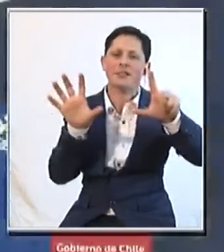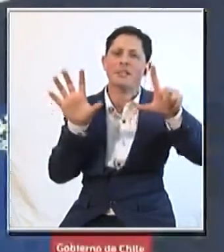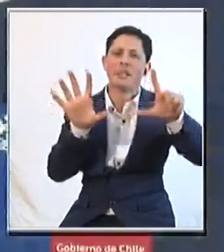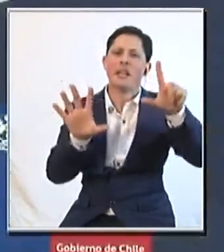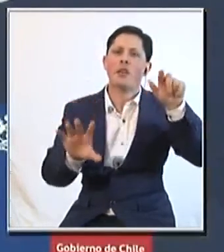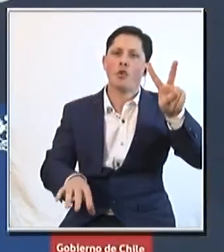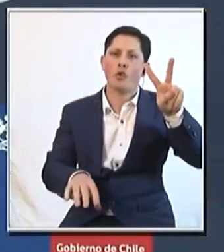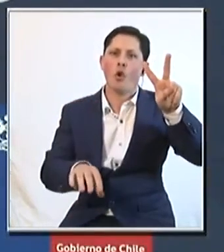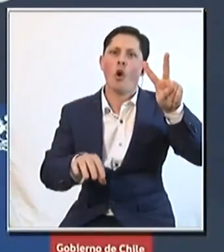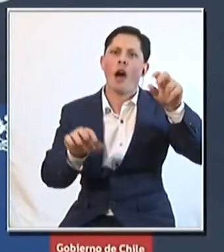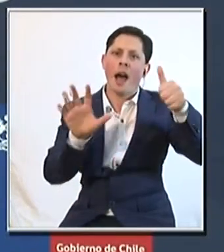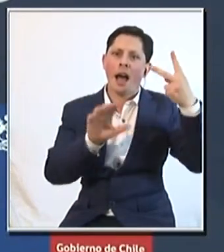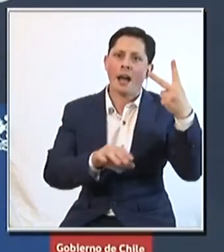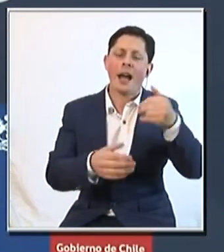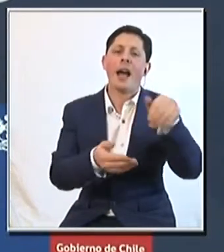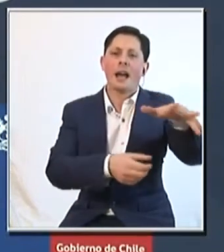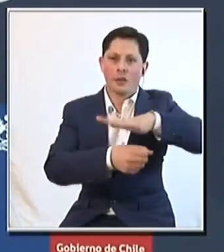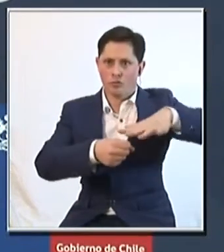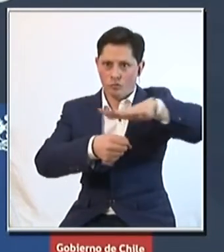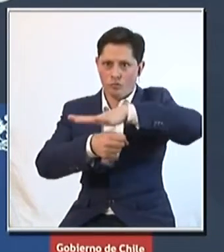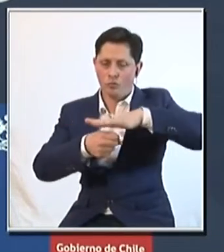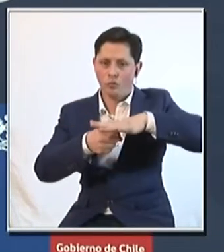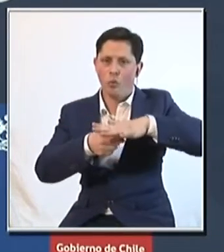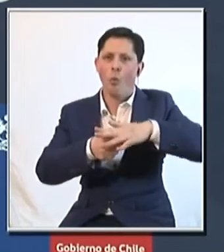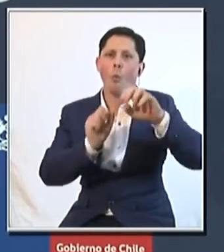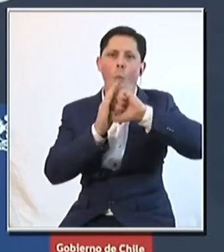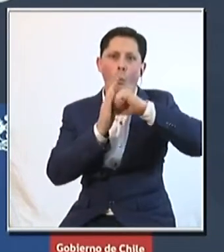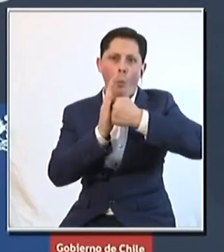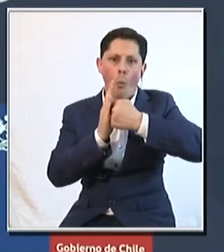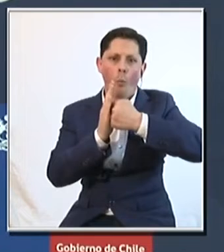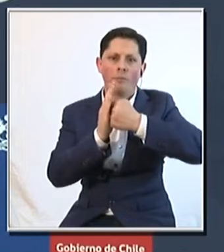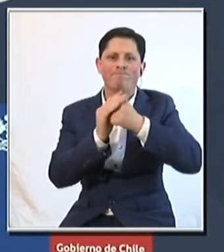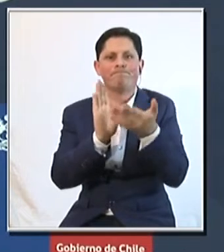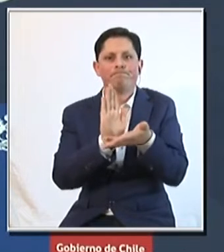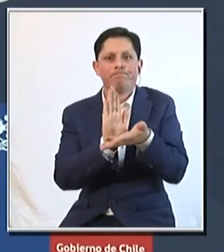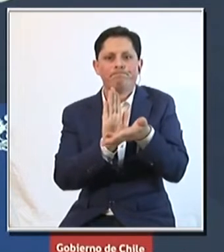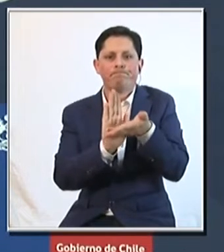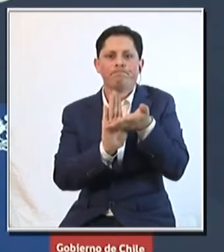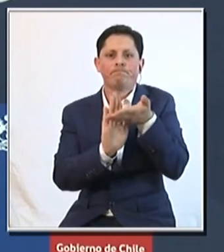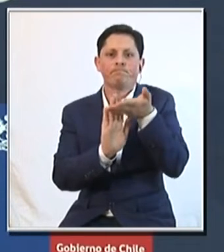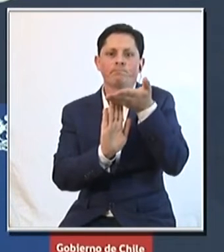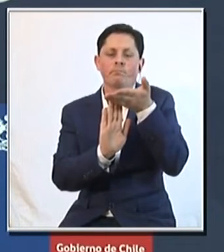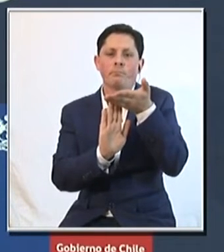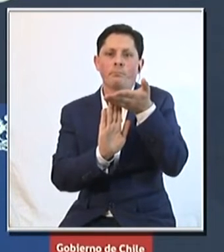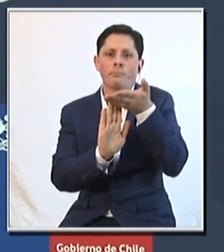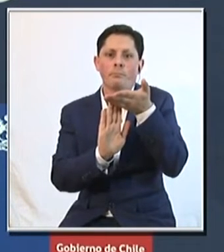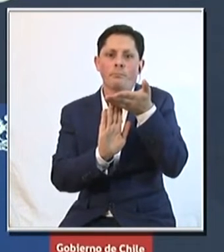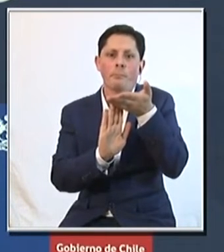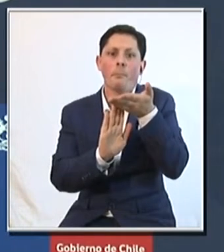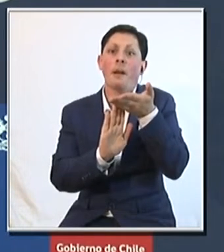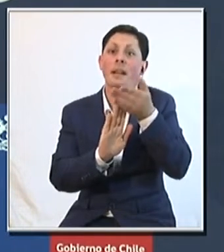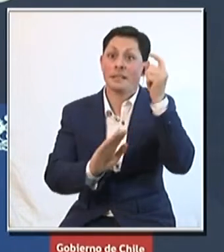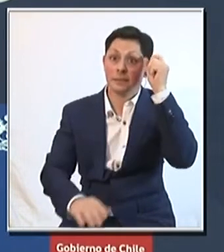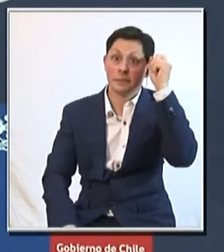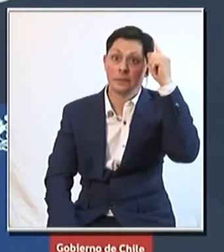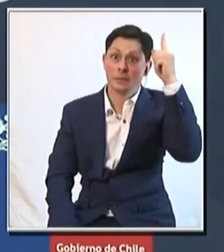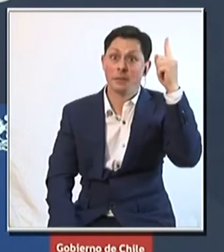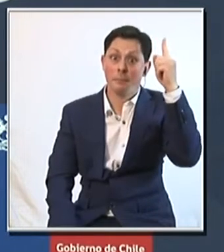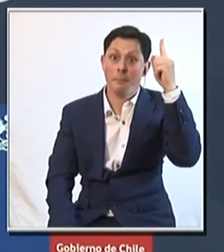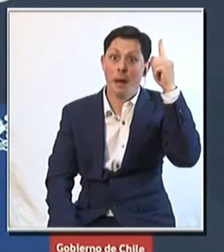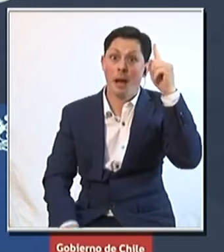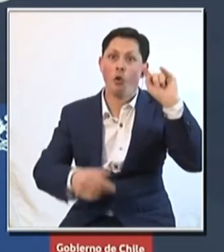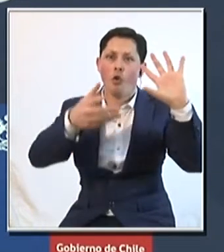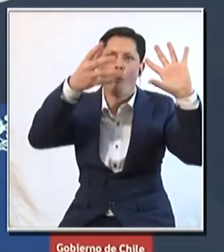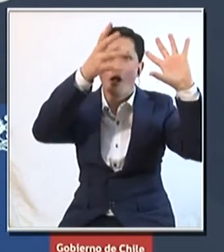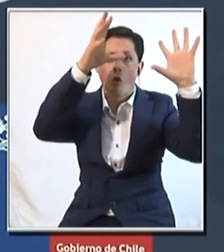6.762 casos diarios promedio. Esto es, aún continuamos con un alza. Para hacernos una idea más global de